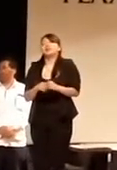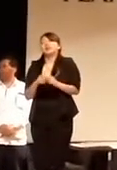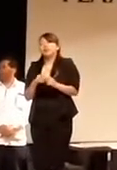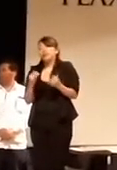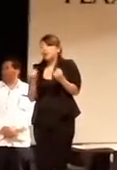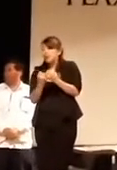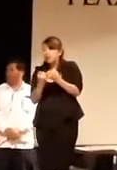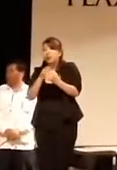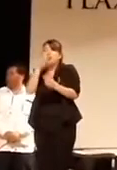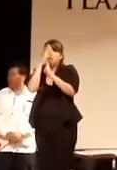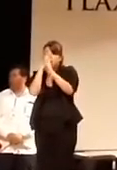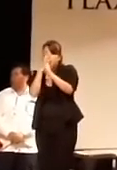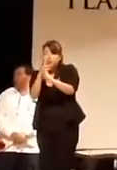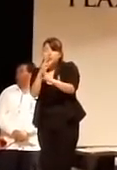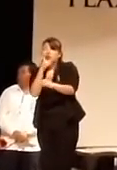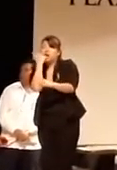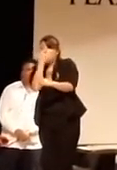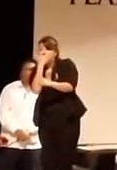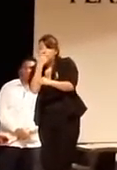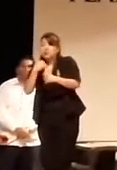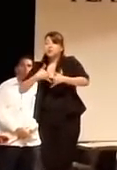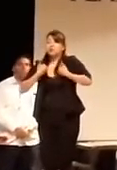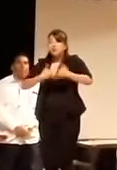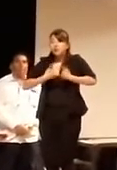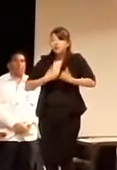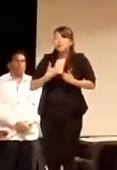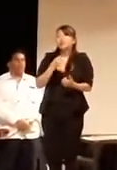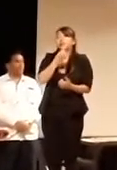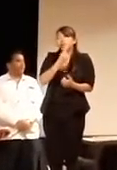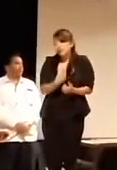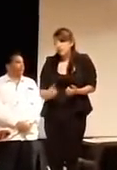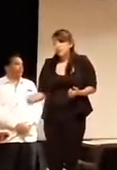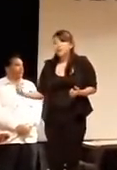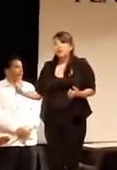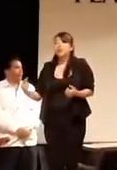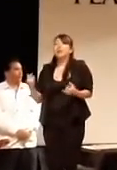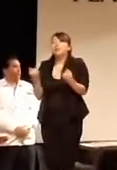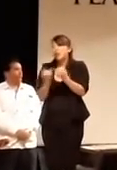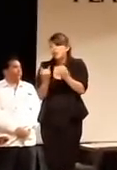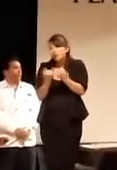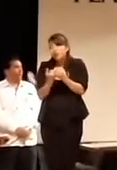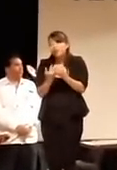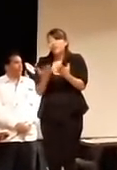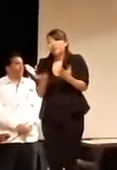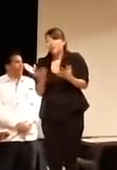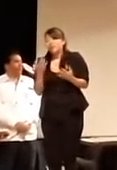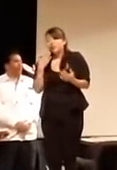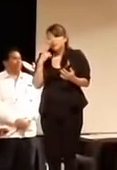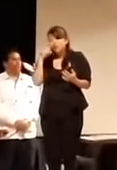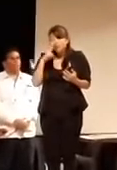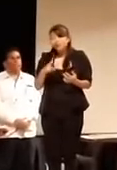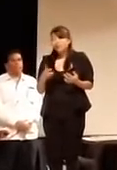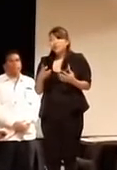y adolescentes, cuya experiencia de vida es diversa en muchas ocasiones trágica,